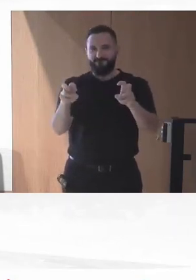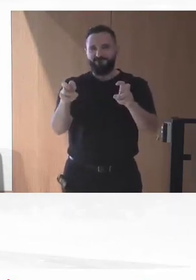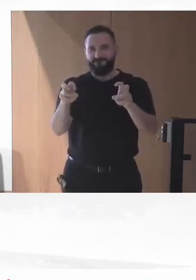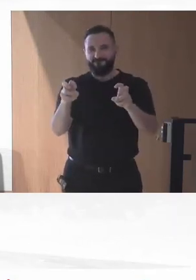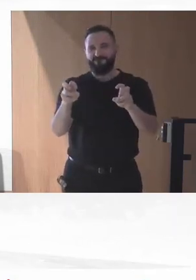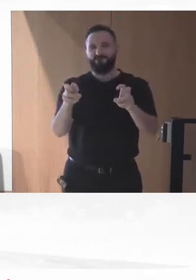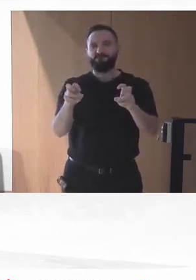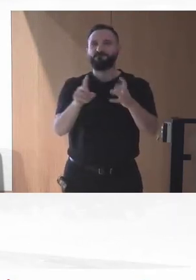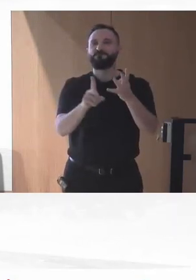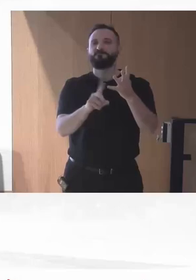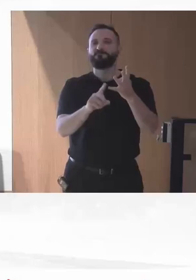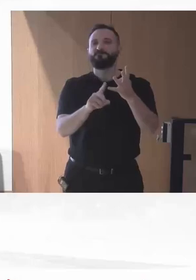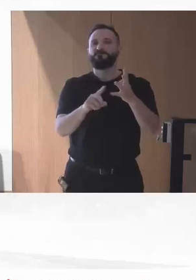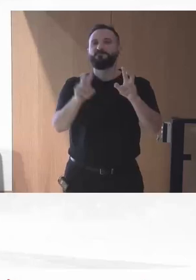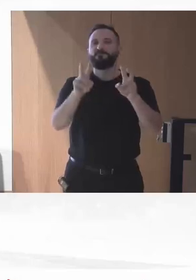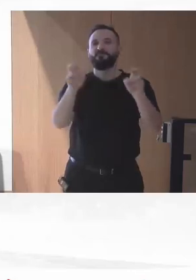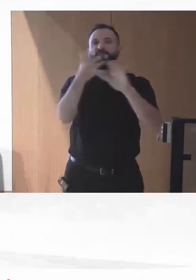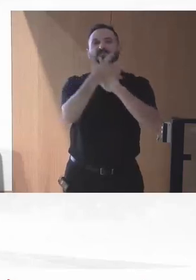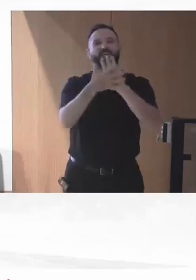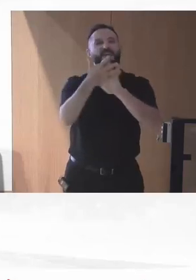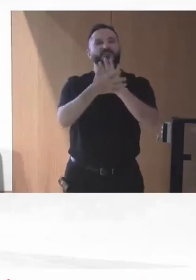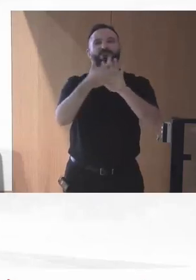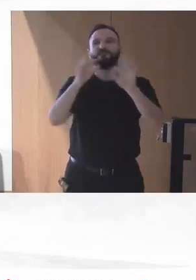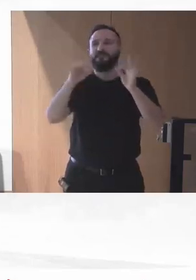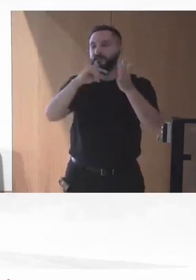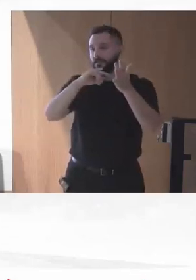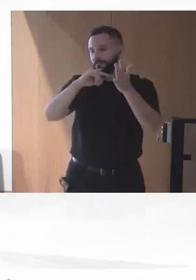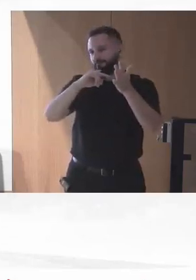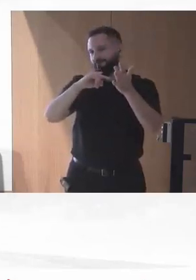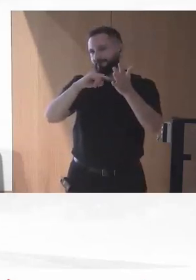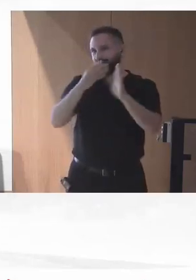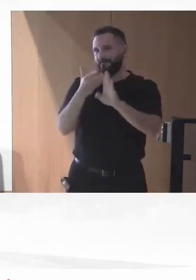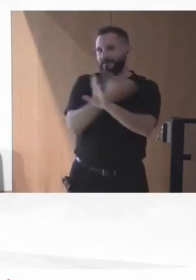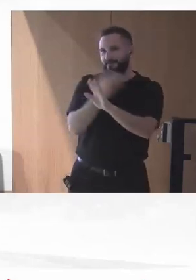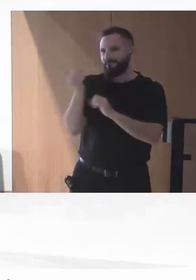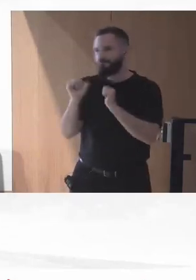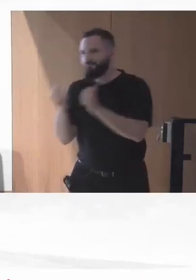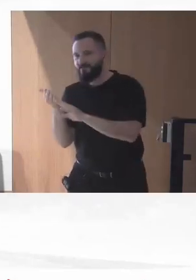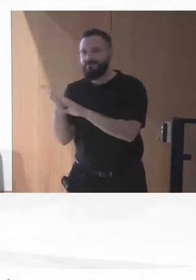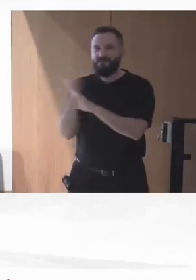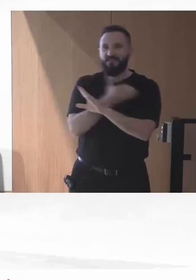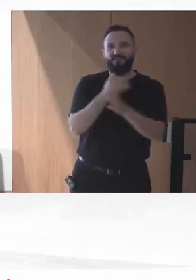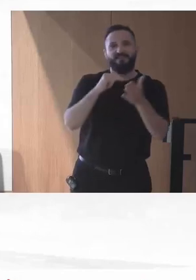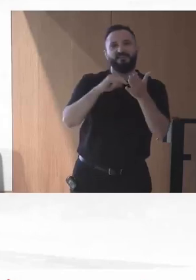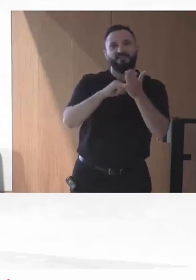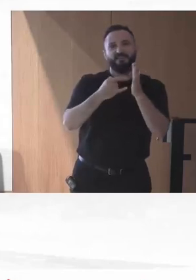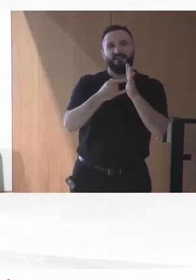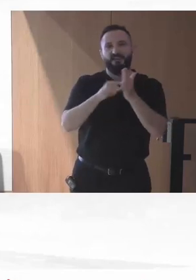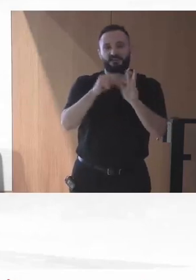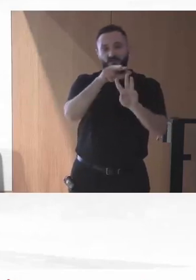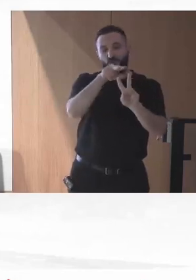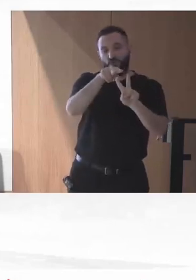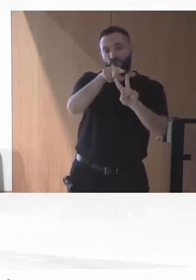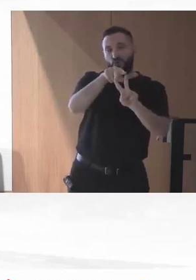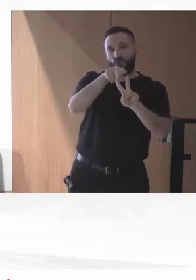hoy. Una cuestión puramente técnica para asegurarme de que los otros dos ponentes